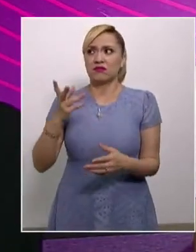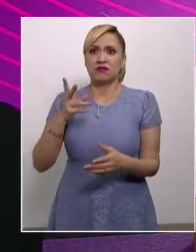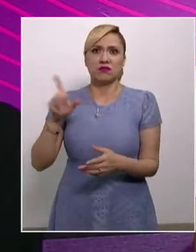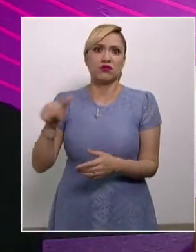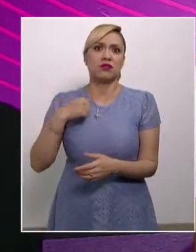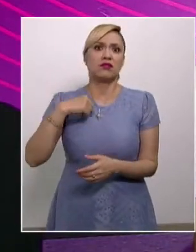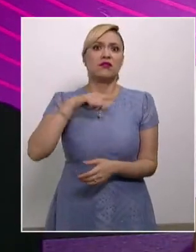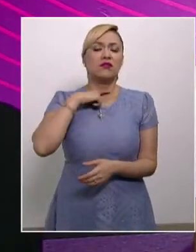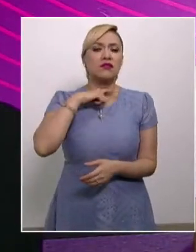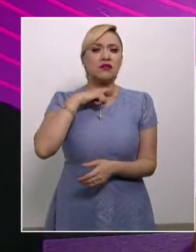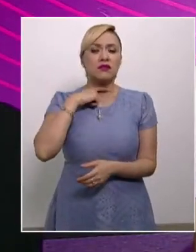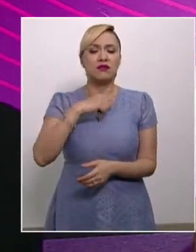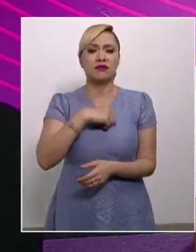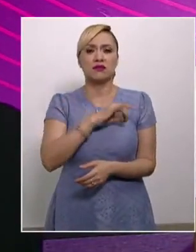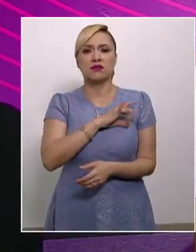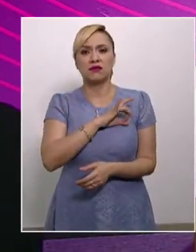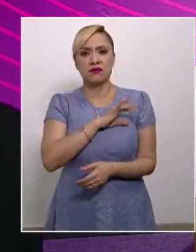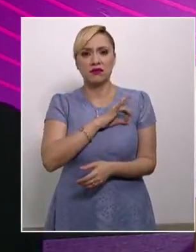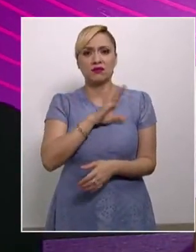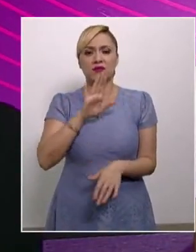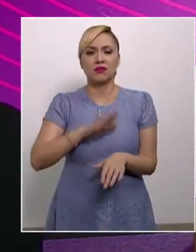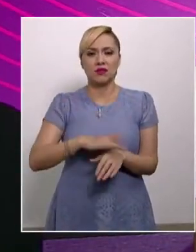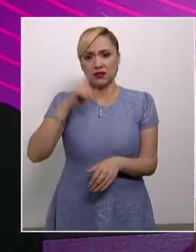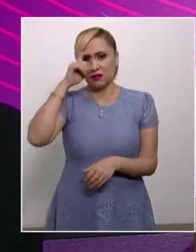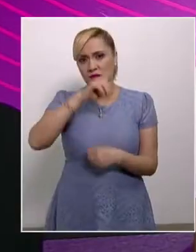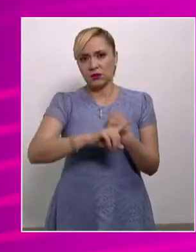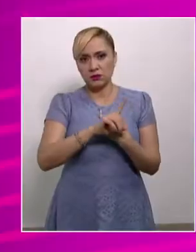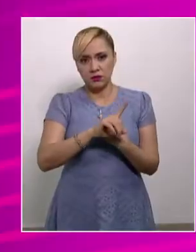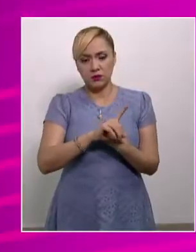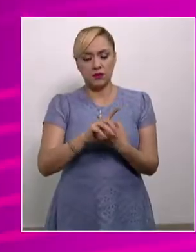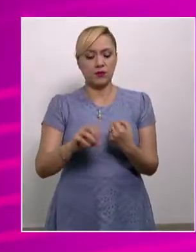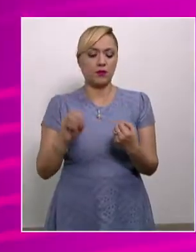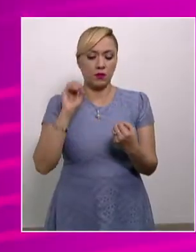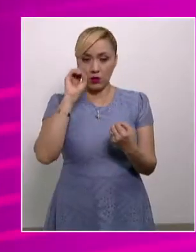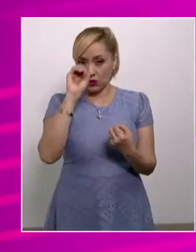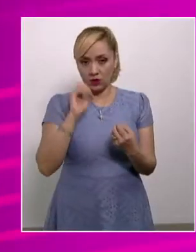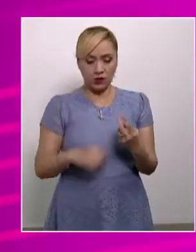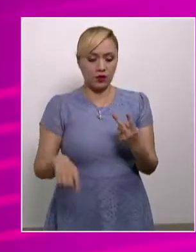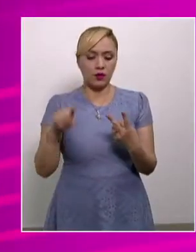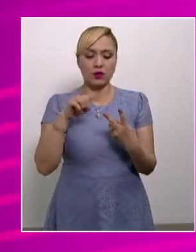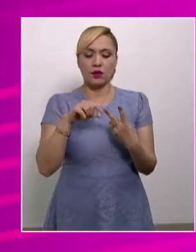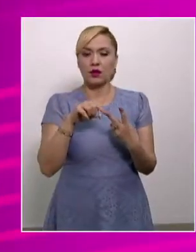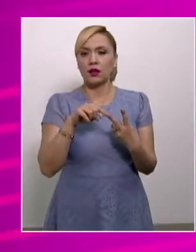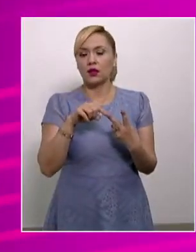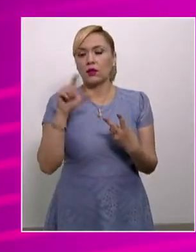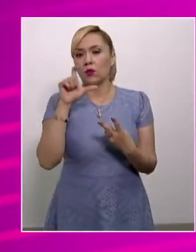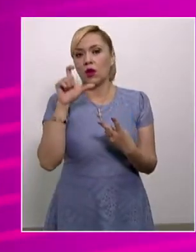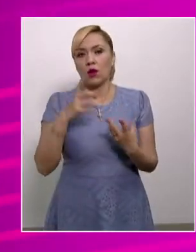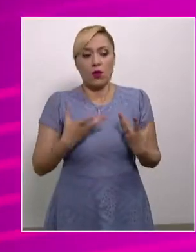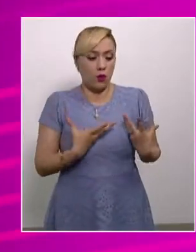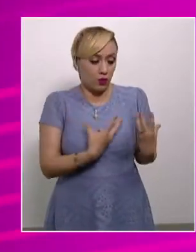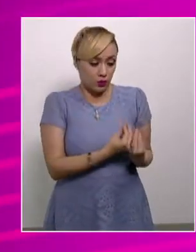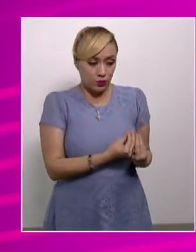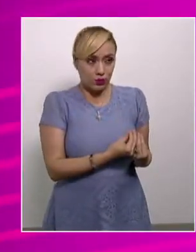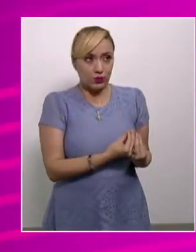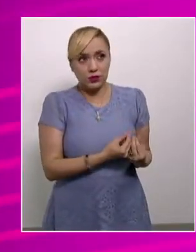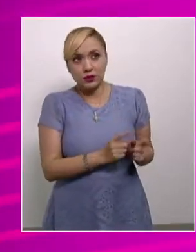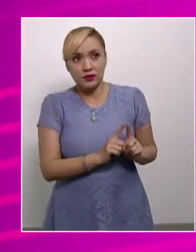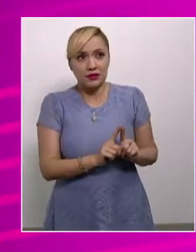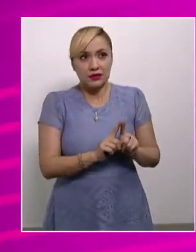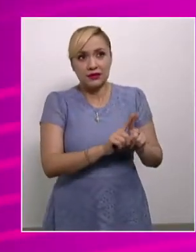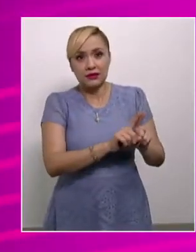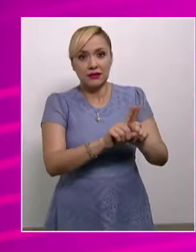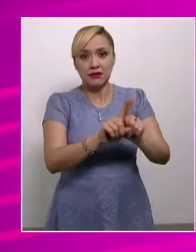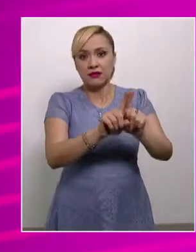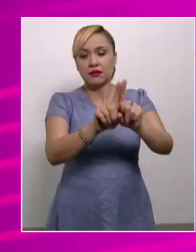después pueda generar en algo más conflictivo. O en la otra faceta es cuando salen juntos